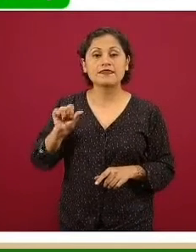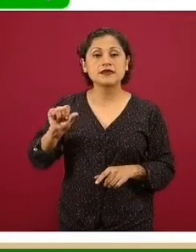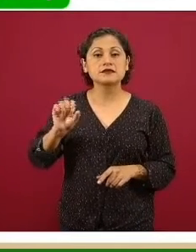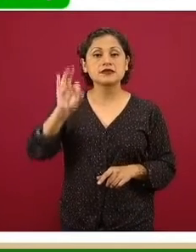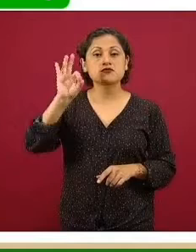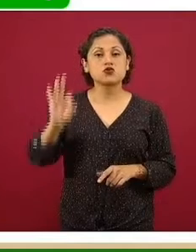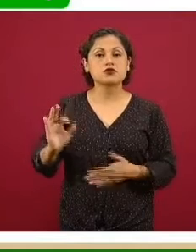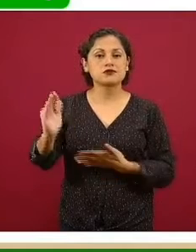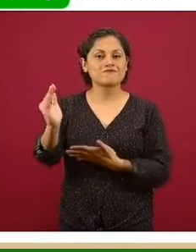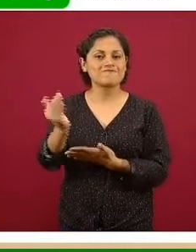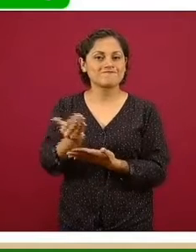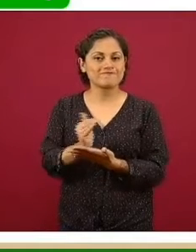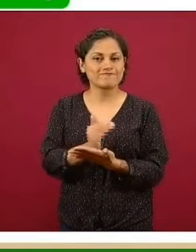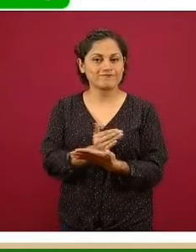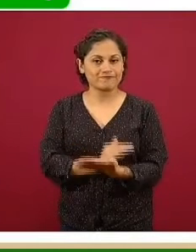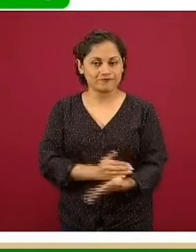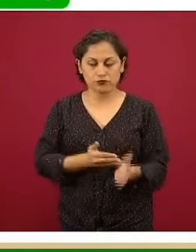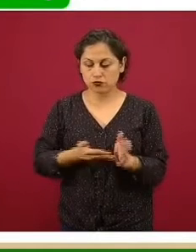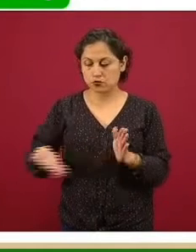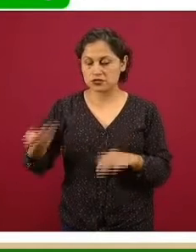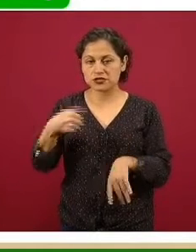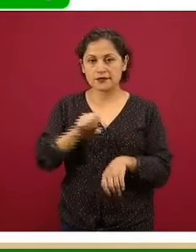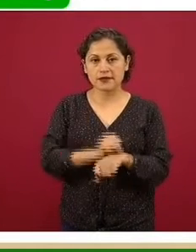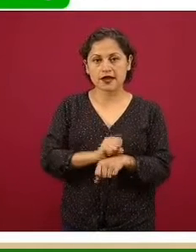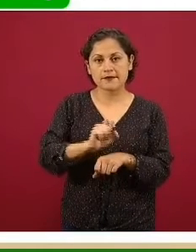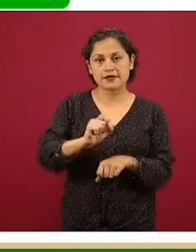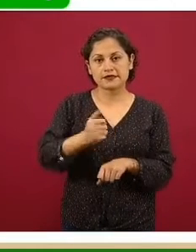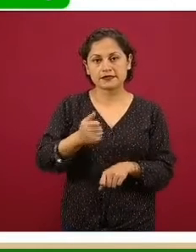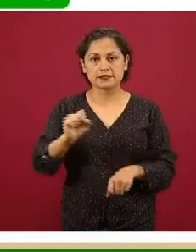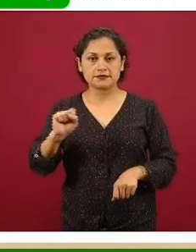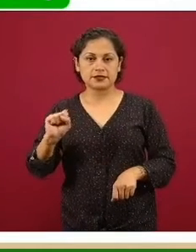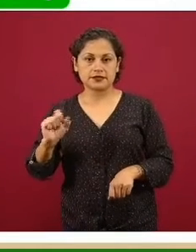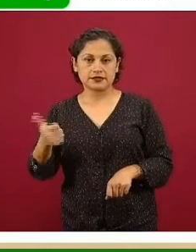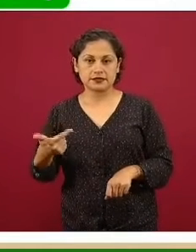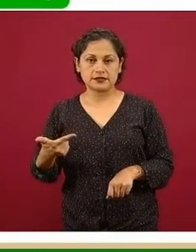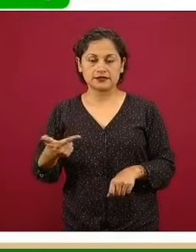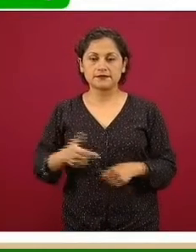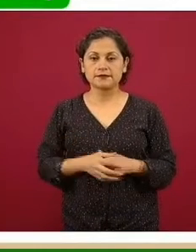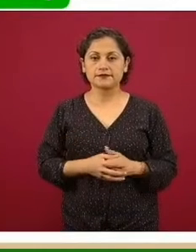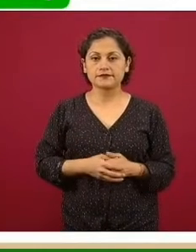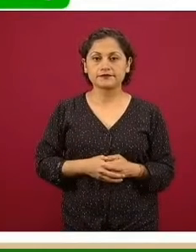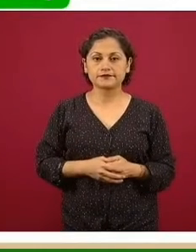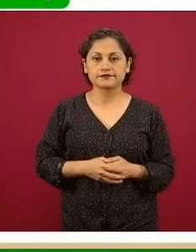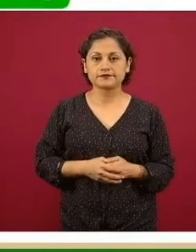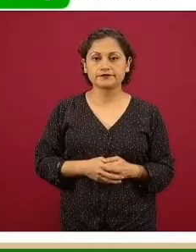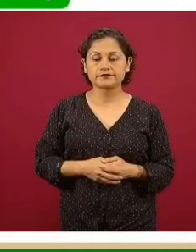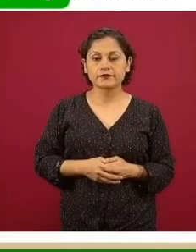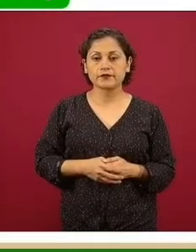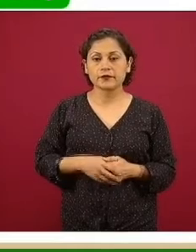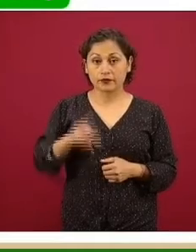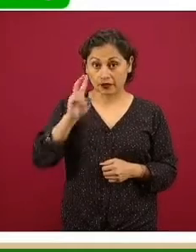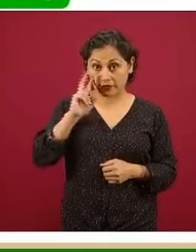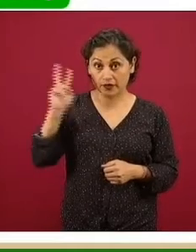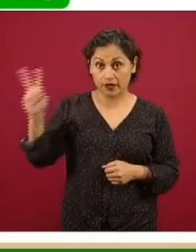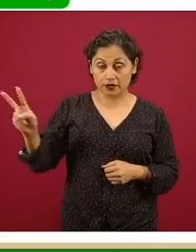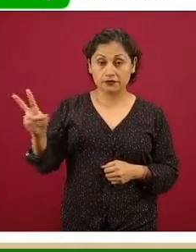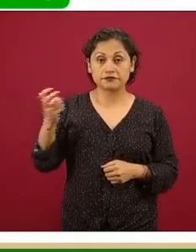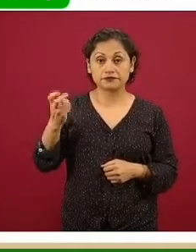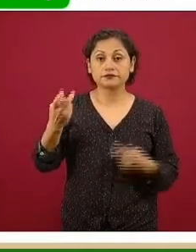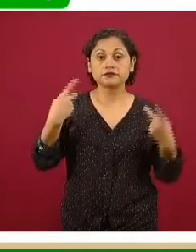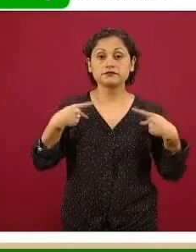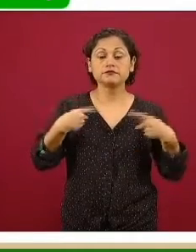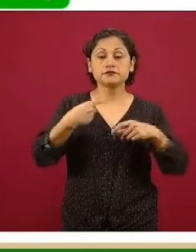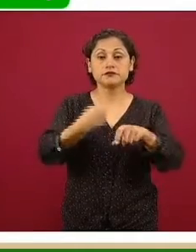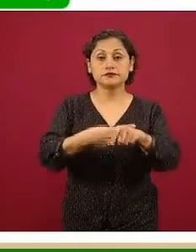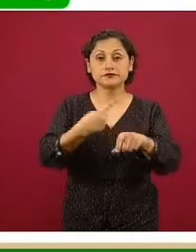16% de la semana 26 a la semana 27. Aquí podemos ver, y precisamente por esta curva de casos estimados que mantiene